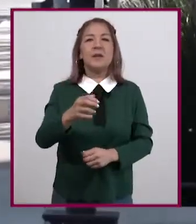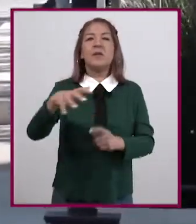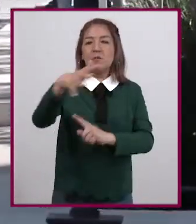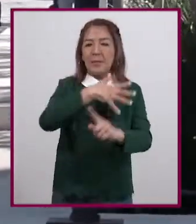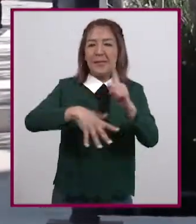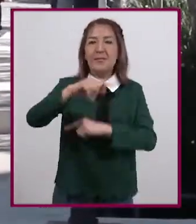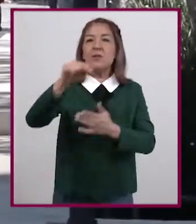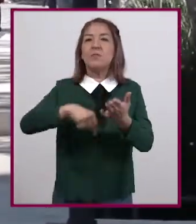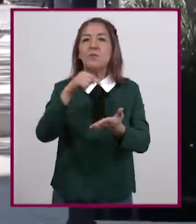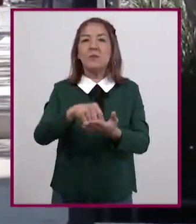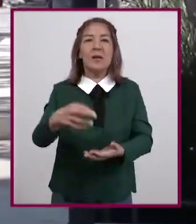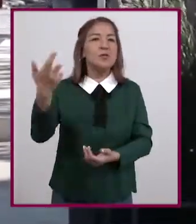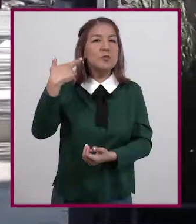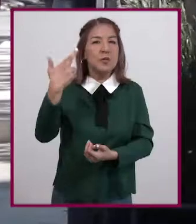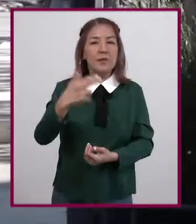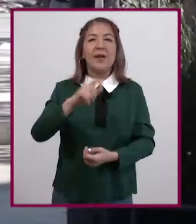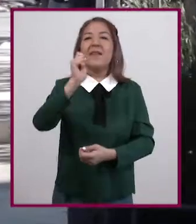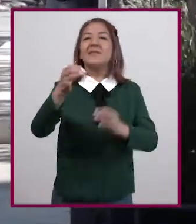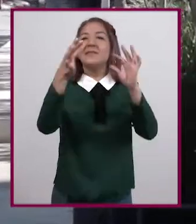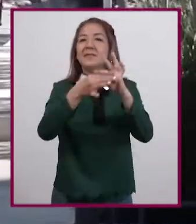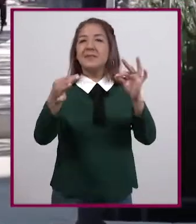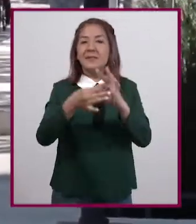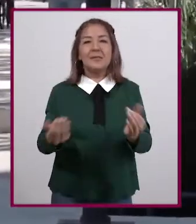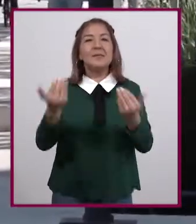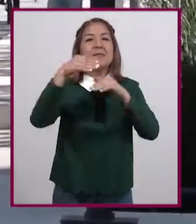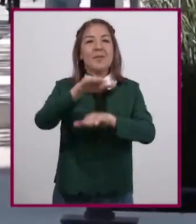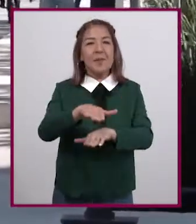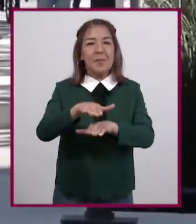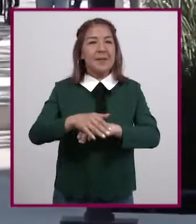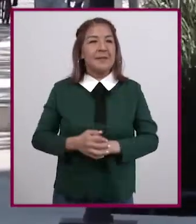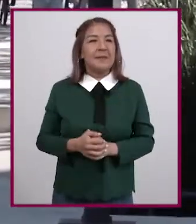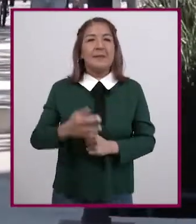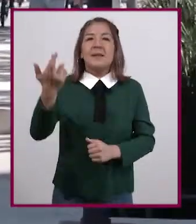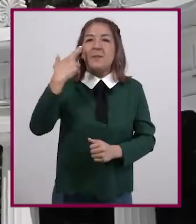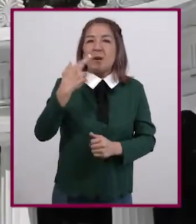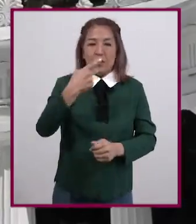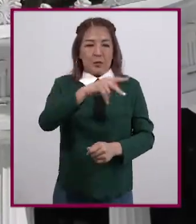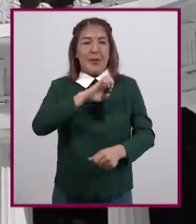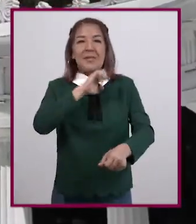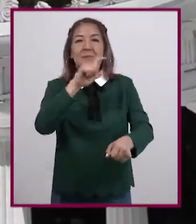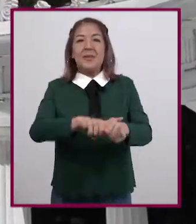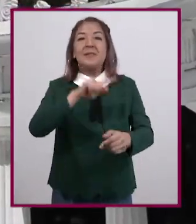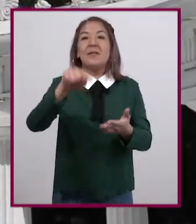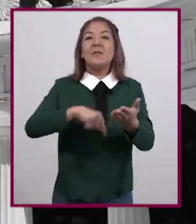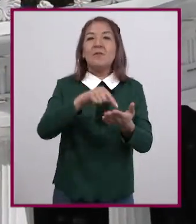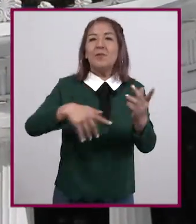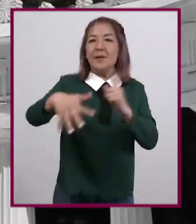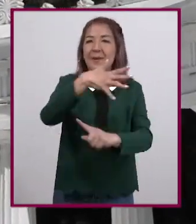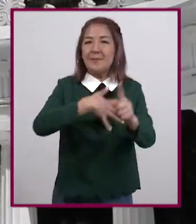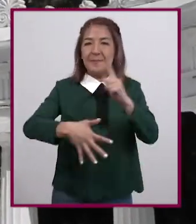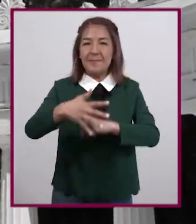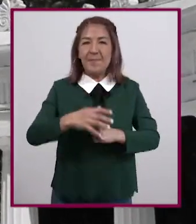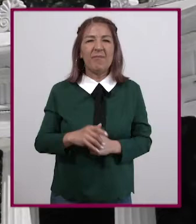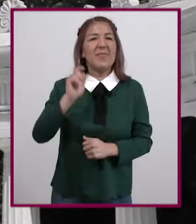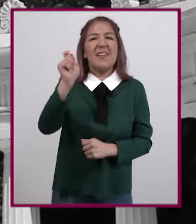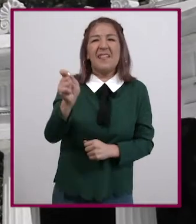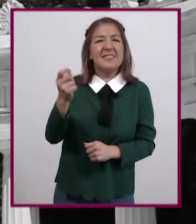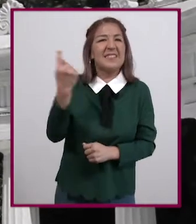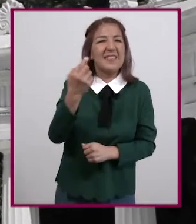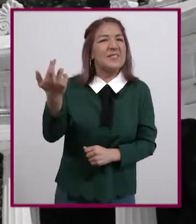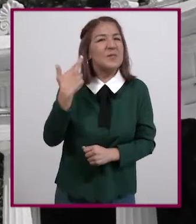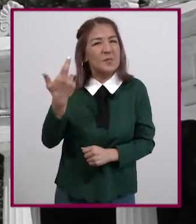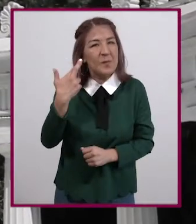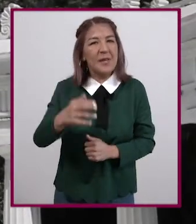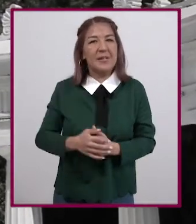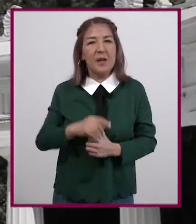paisaje sonoro, que nos habla sobre la sonoridad específica de un lugar, a qué